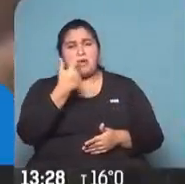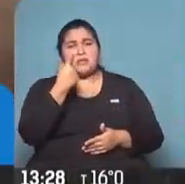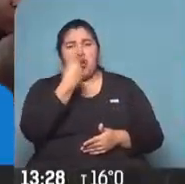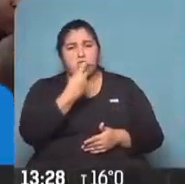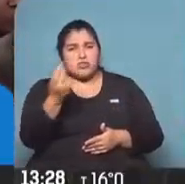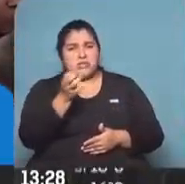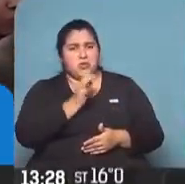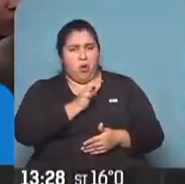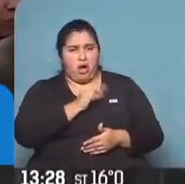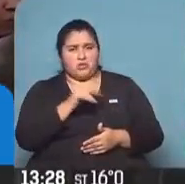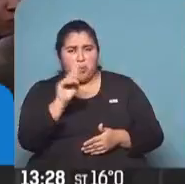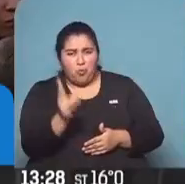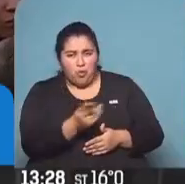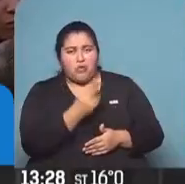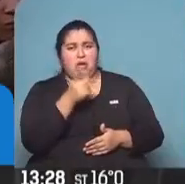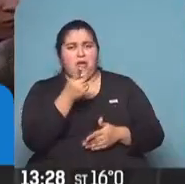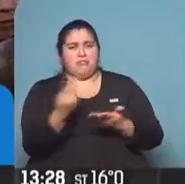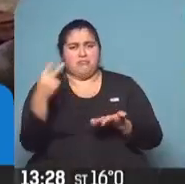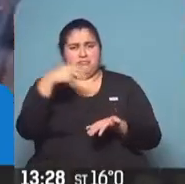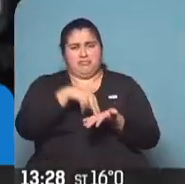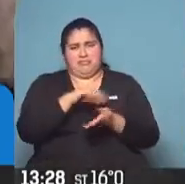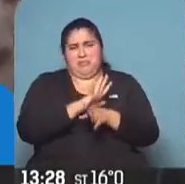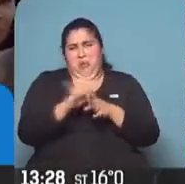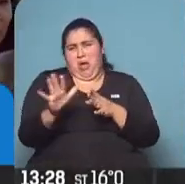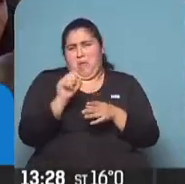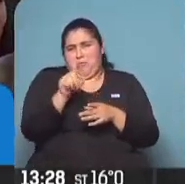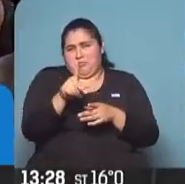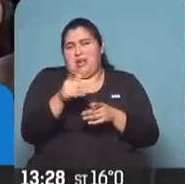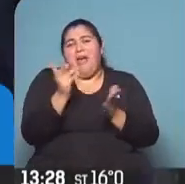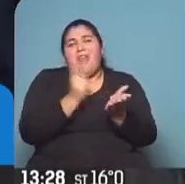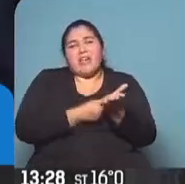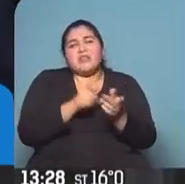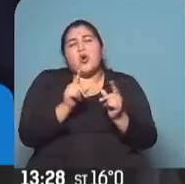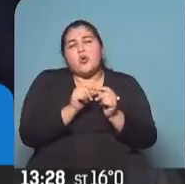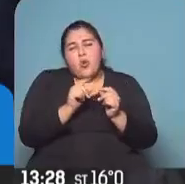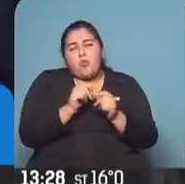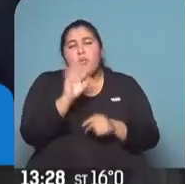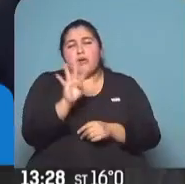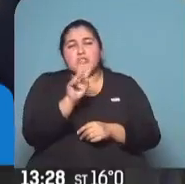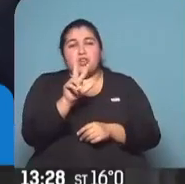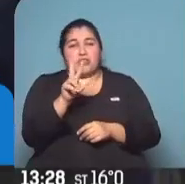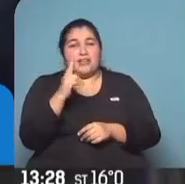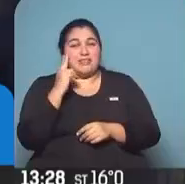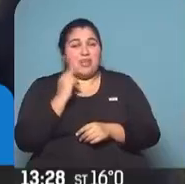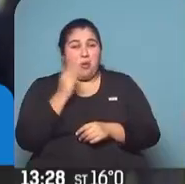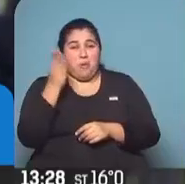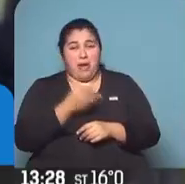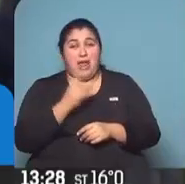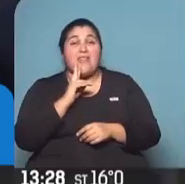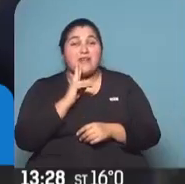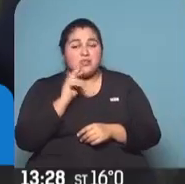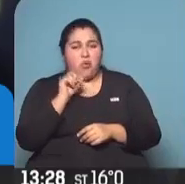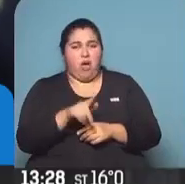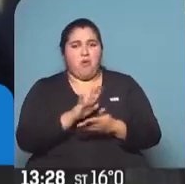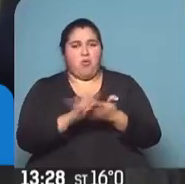desfallecimiento ascendido recientemente porque crédito 439 por